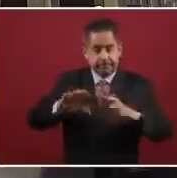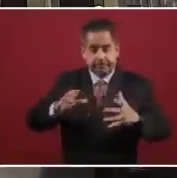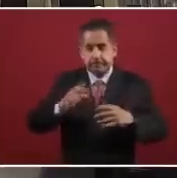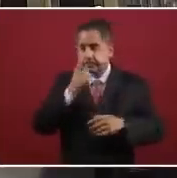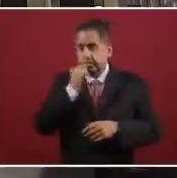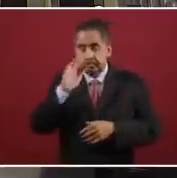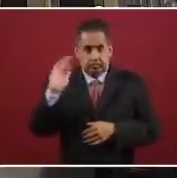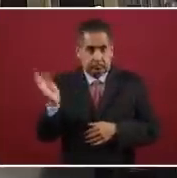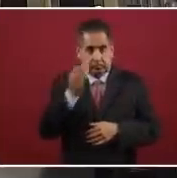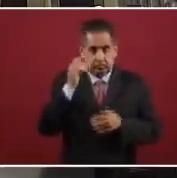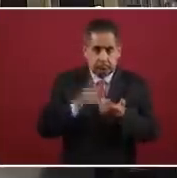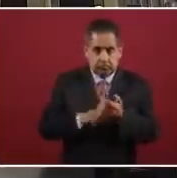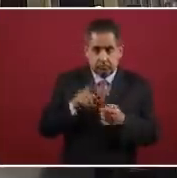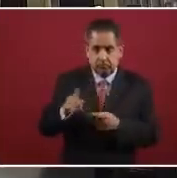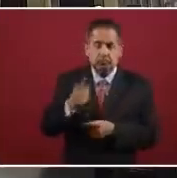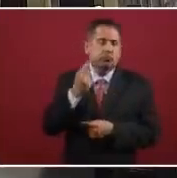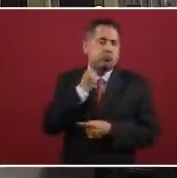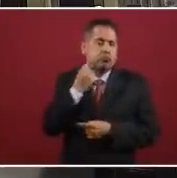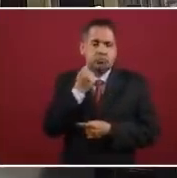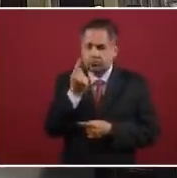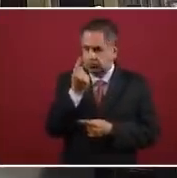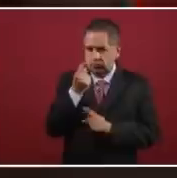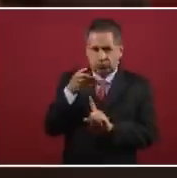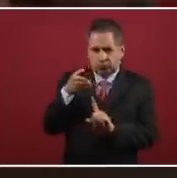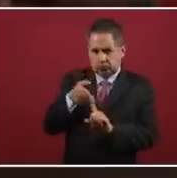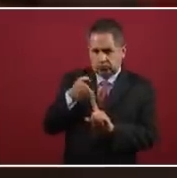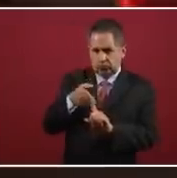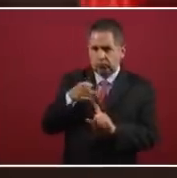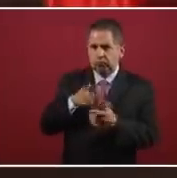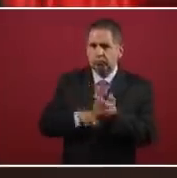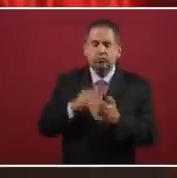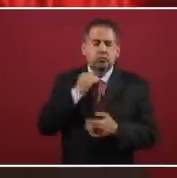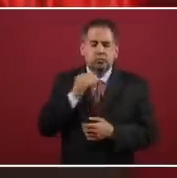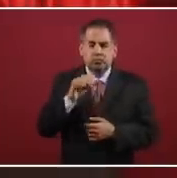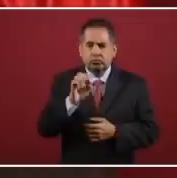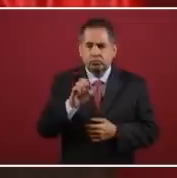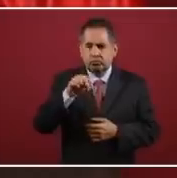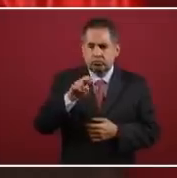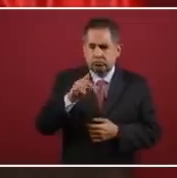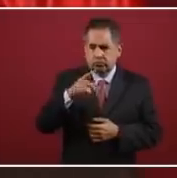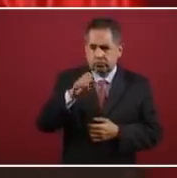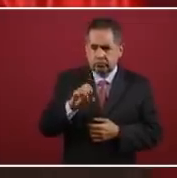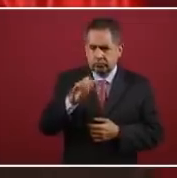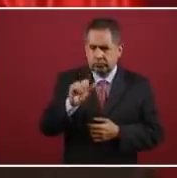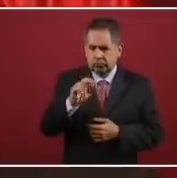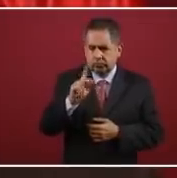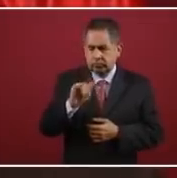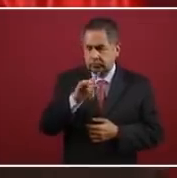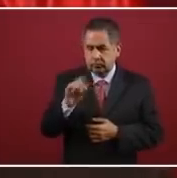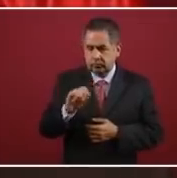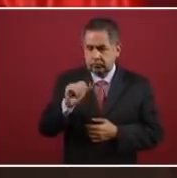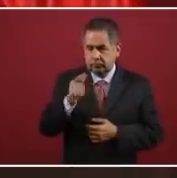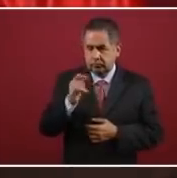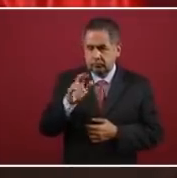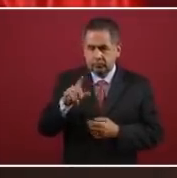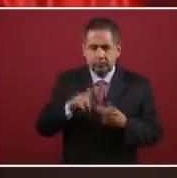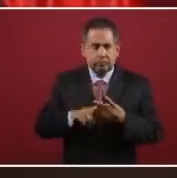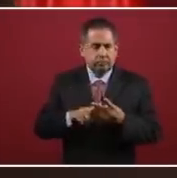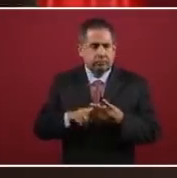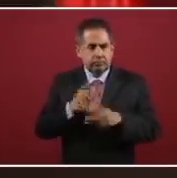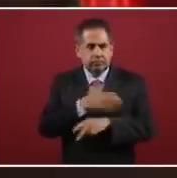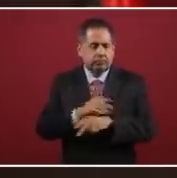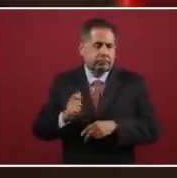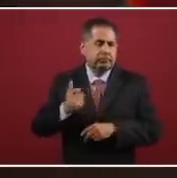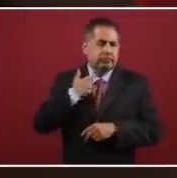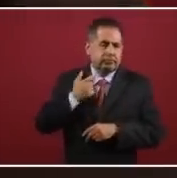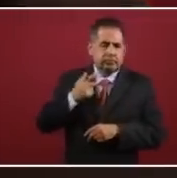tiene un solo abogado, el abogado Enrique Carpizo Aguilar, familiar del extinto,